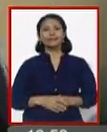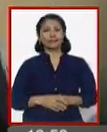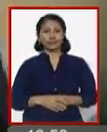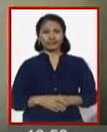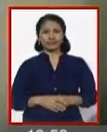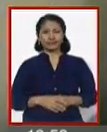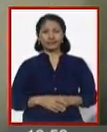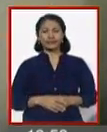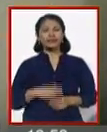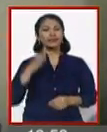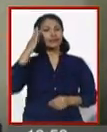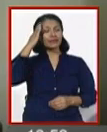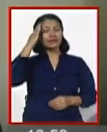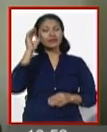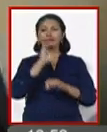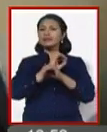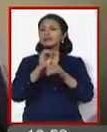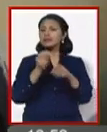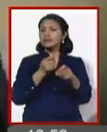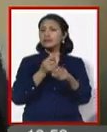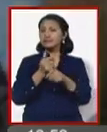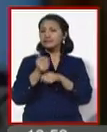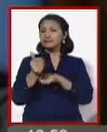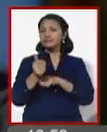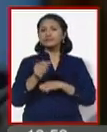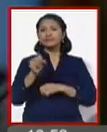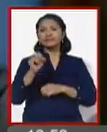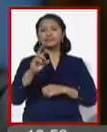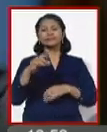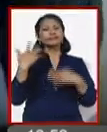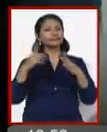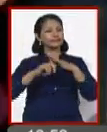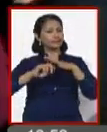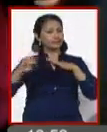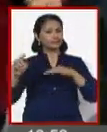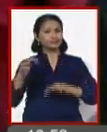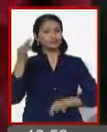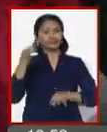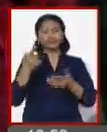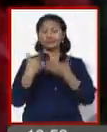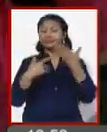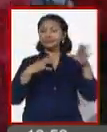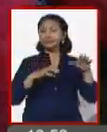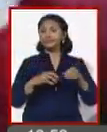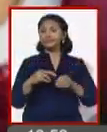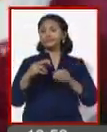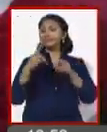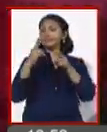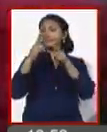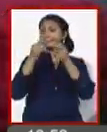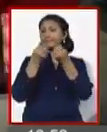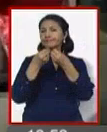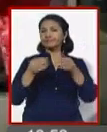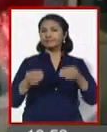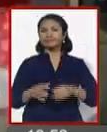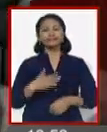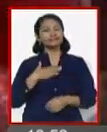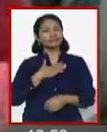Nuji. Usted sabe que no hay delito. Cera ha escapado. Y con eso que hizo, nos deshonró a todos